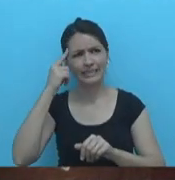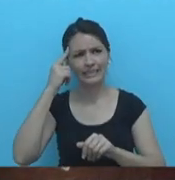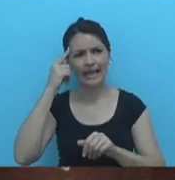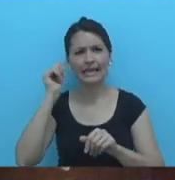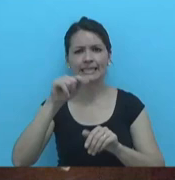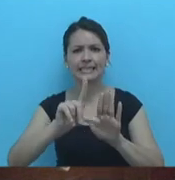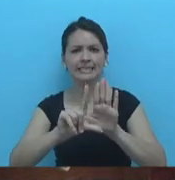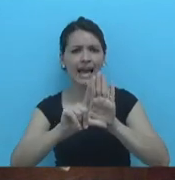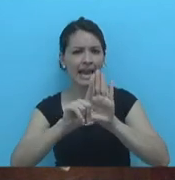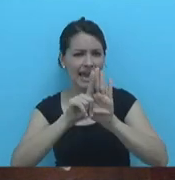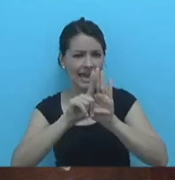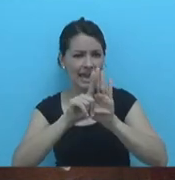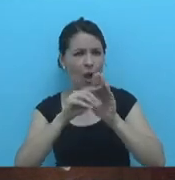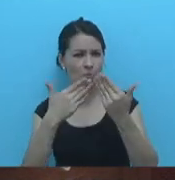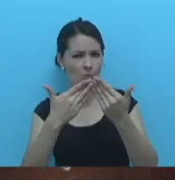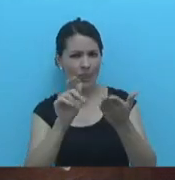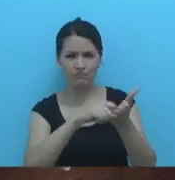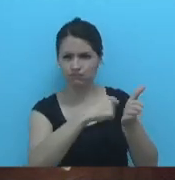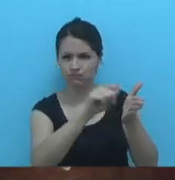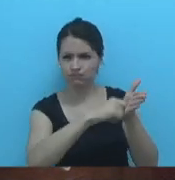mediante reglamentación